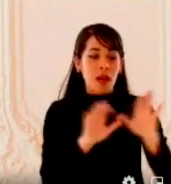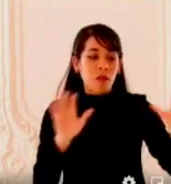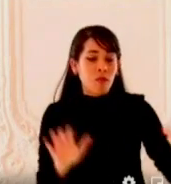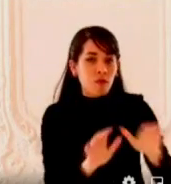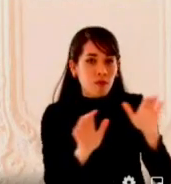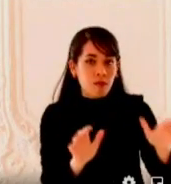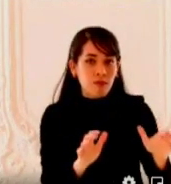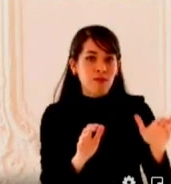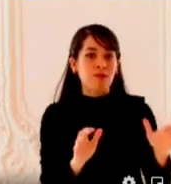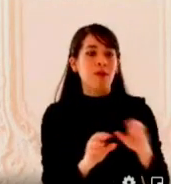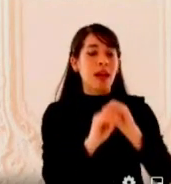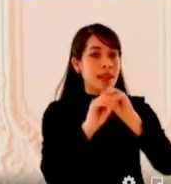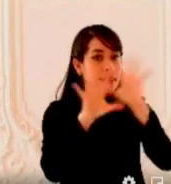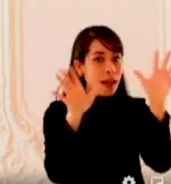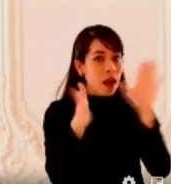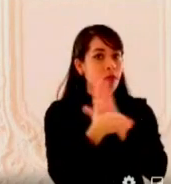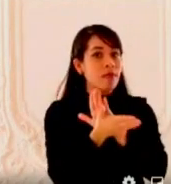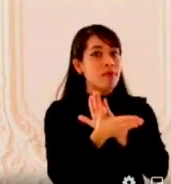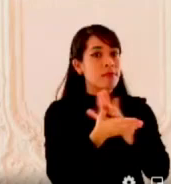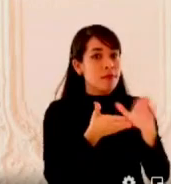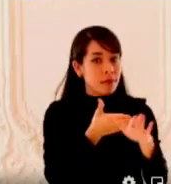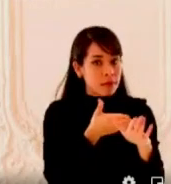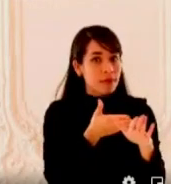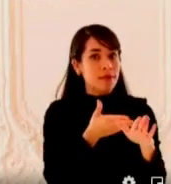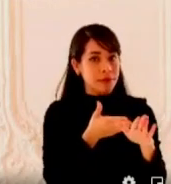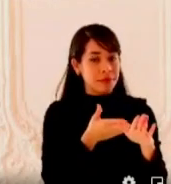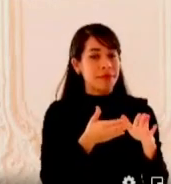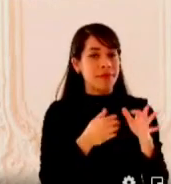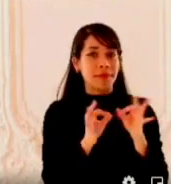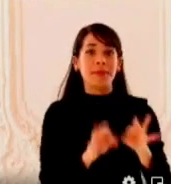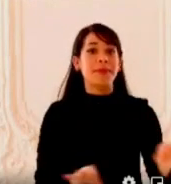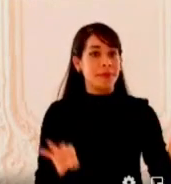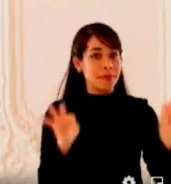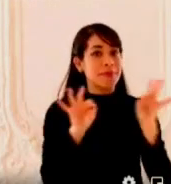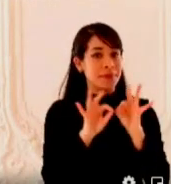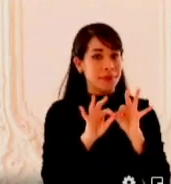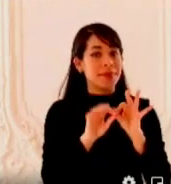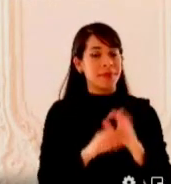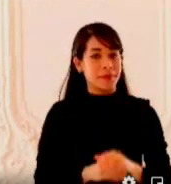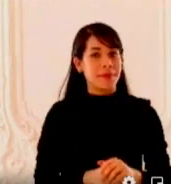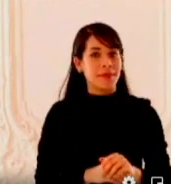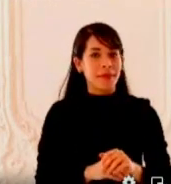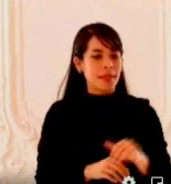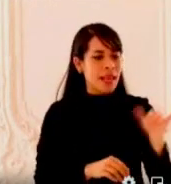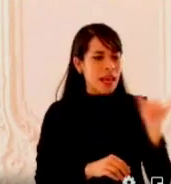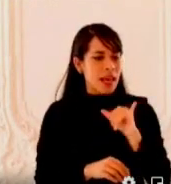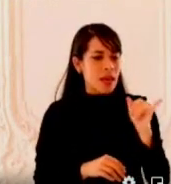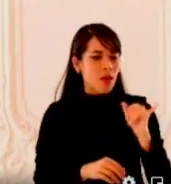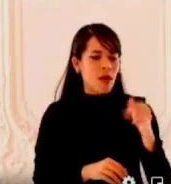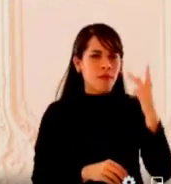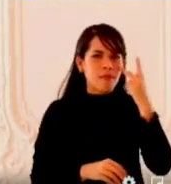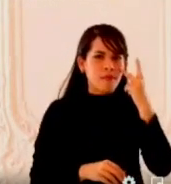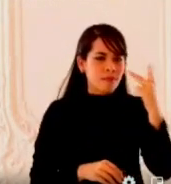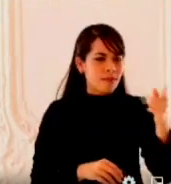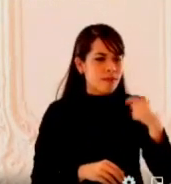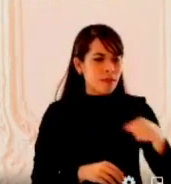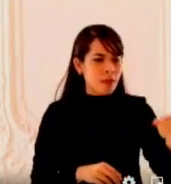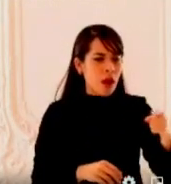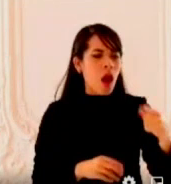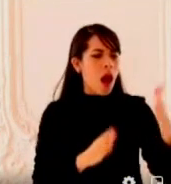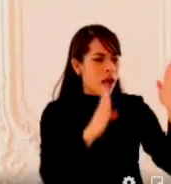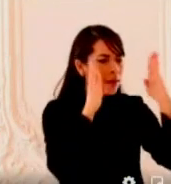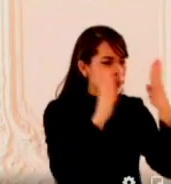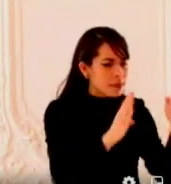que la P3, cada una de esas P3, sea la manera más costo efectiva de atender